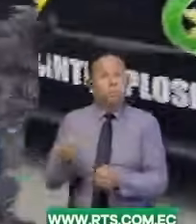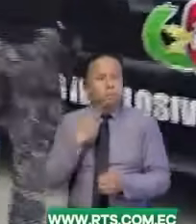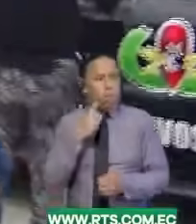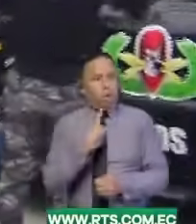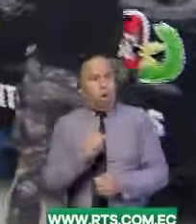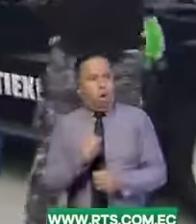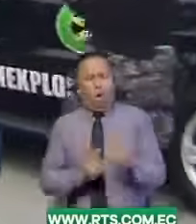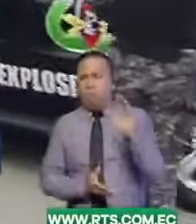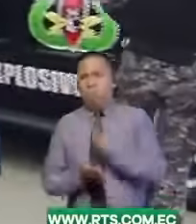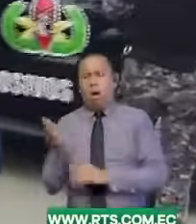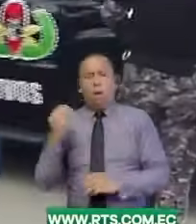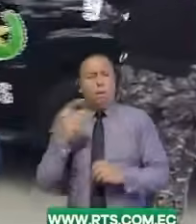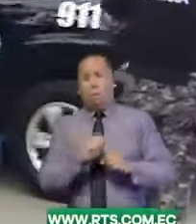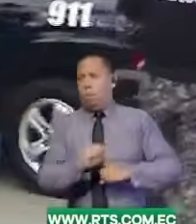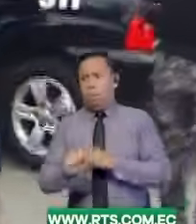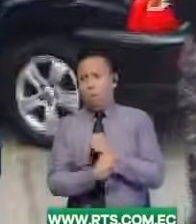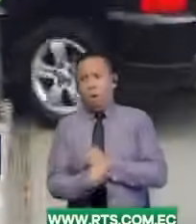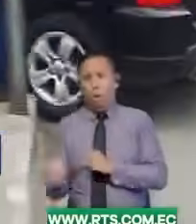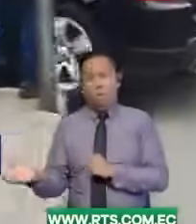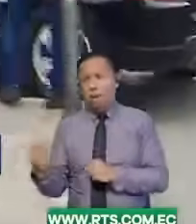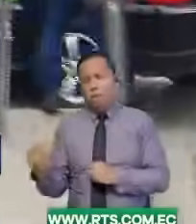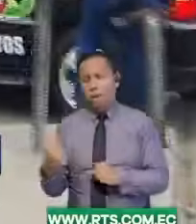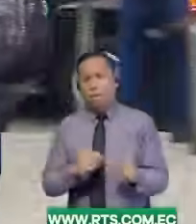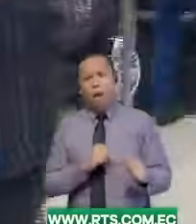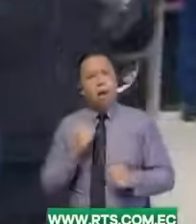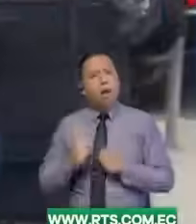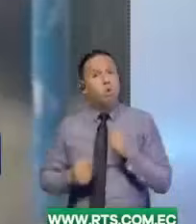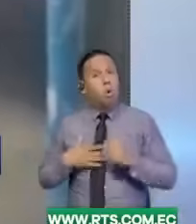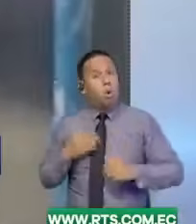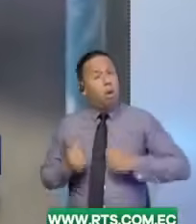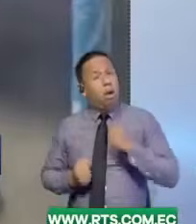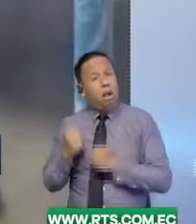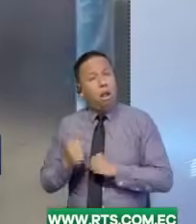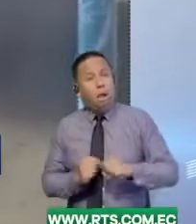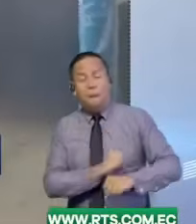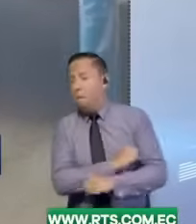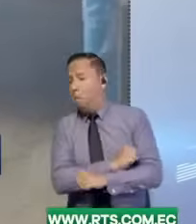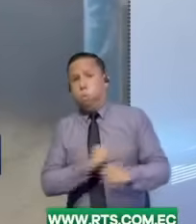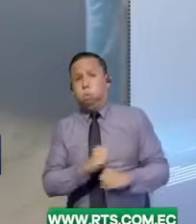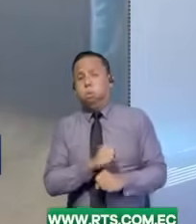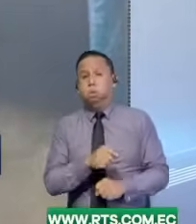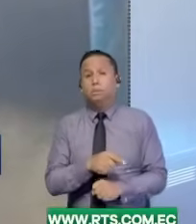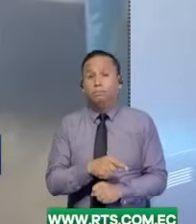bomba. Y yo corro, doy unos 10 pasos y explotó eso.